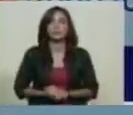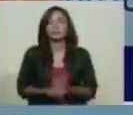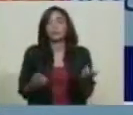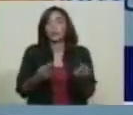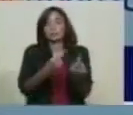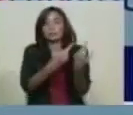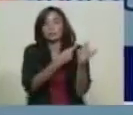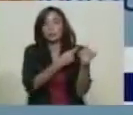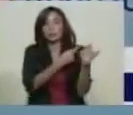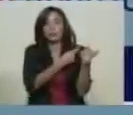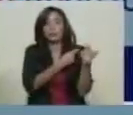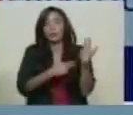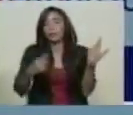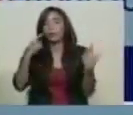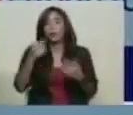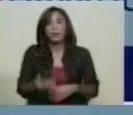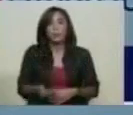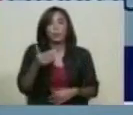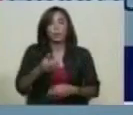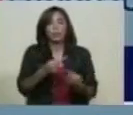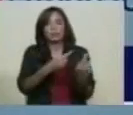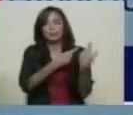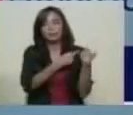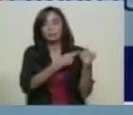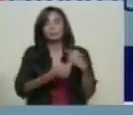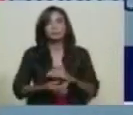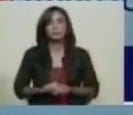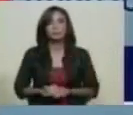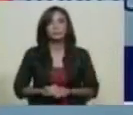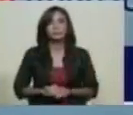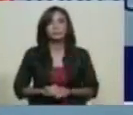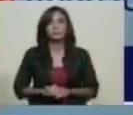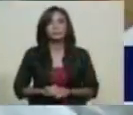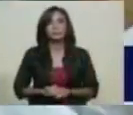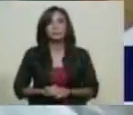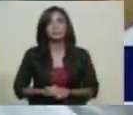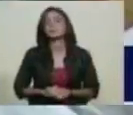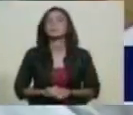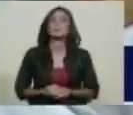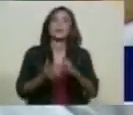una tarea fundamental. Debe dedicar una buena parte a